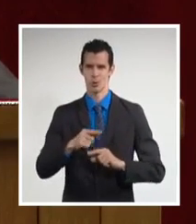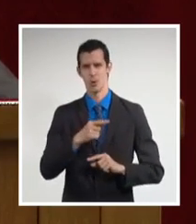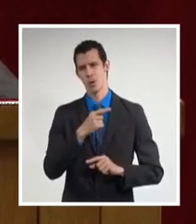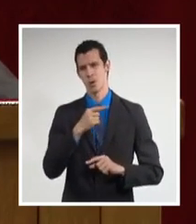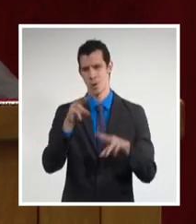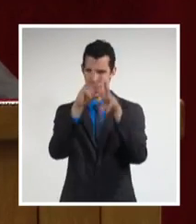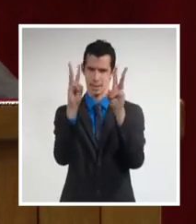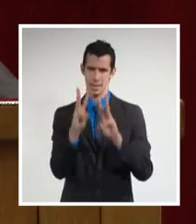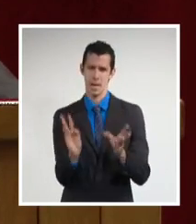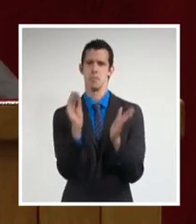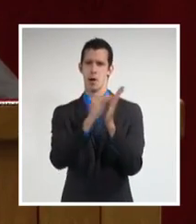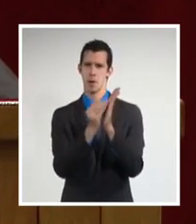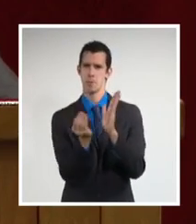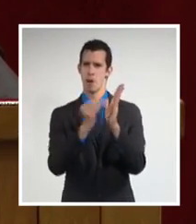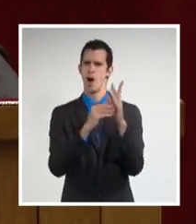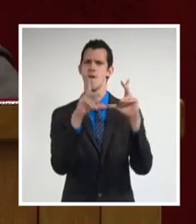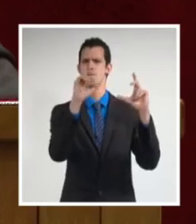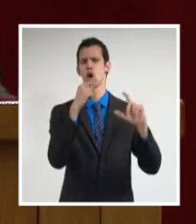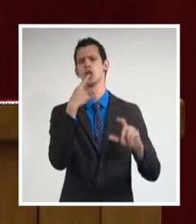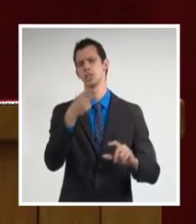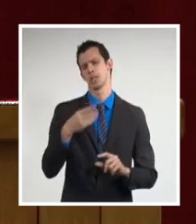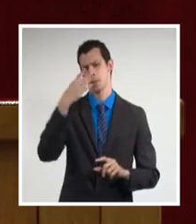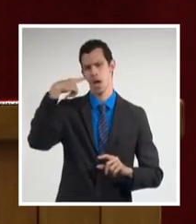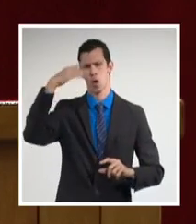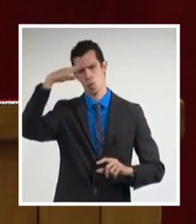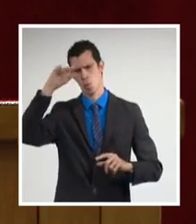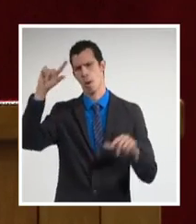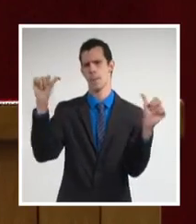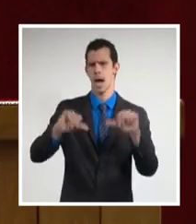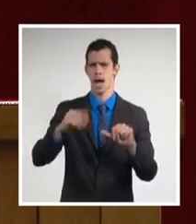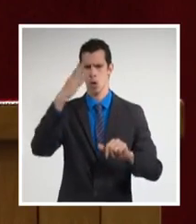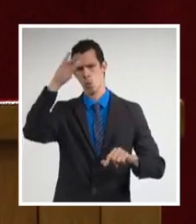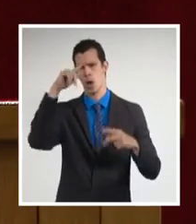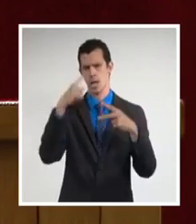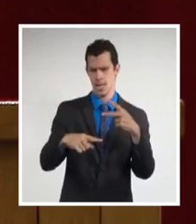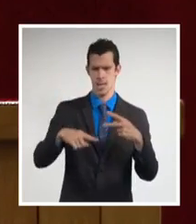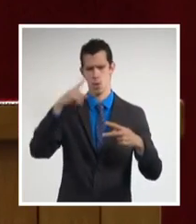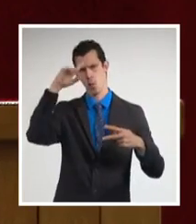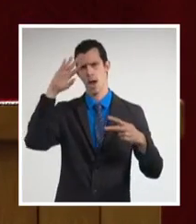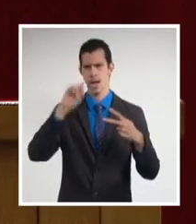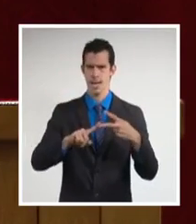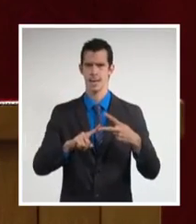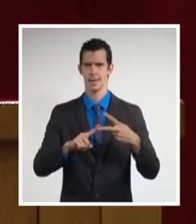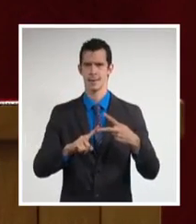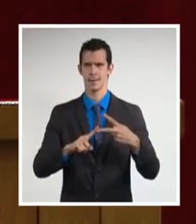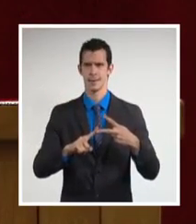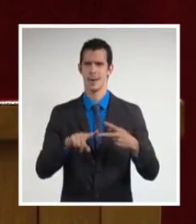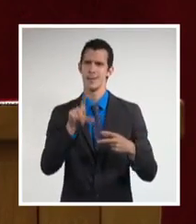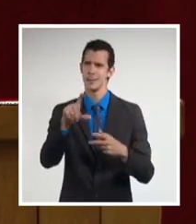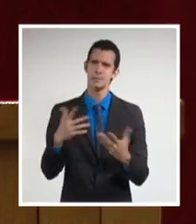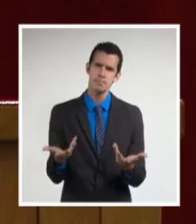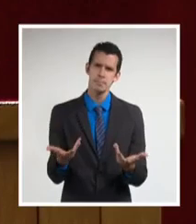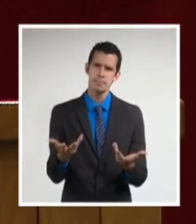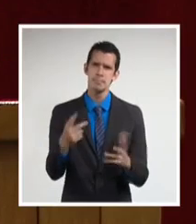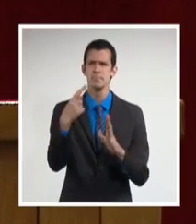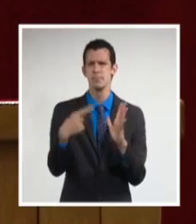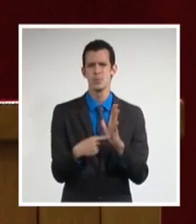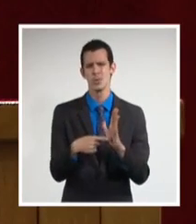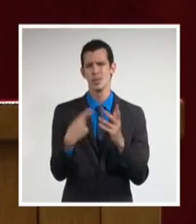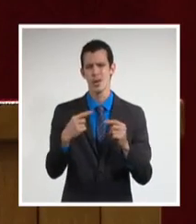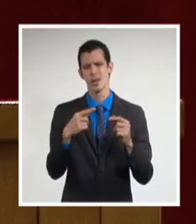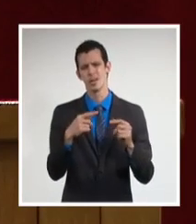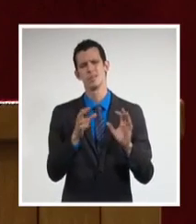la institucionalidad, buscando quebrar el entendimiento y el diálogo sin reconocer los esfuerzos y avances que realiza el